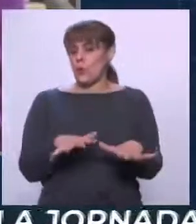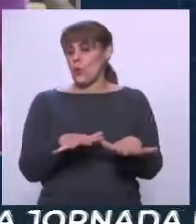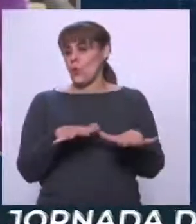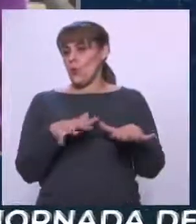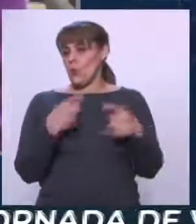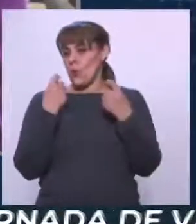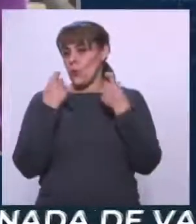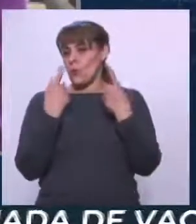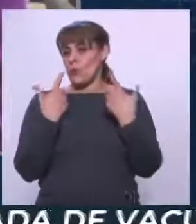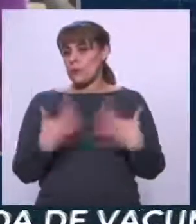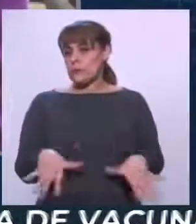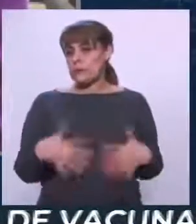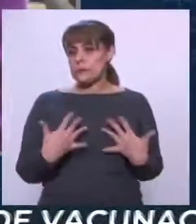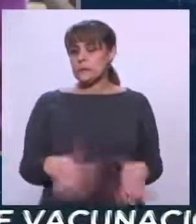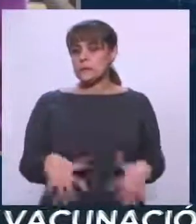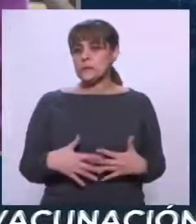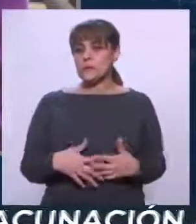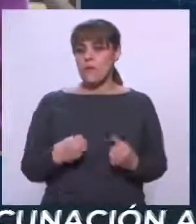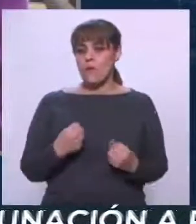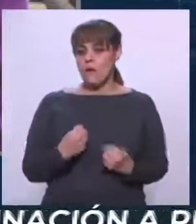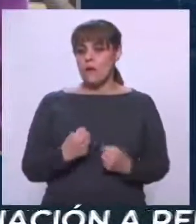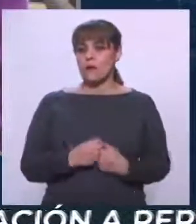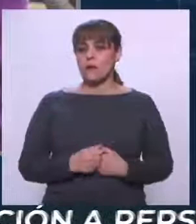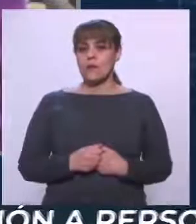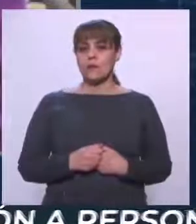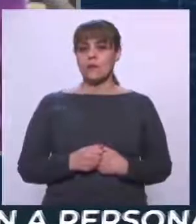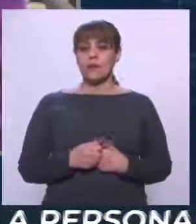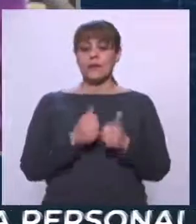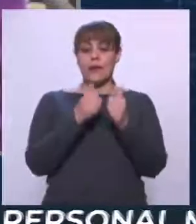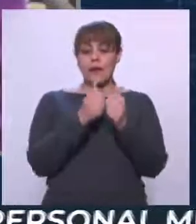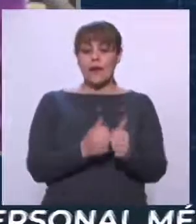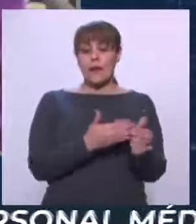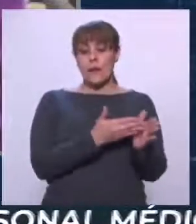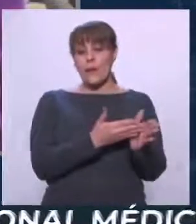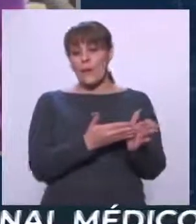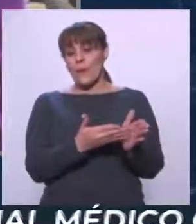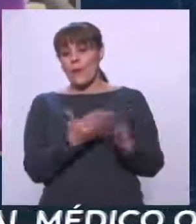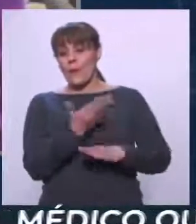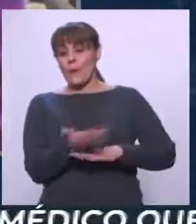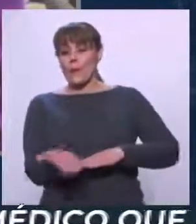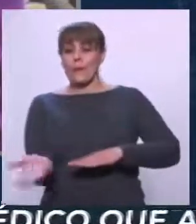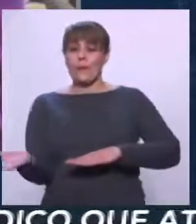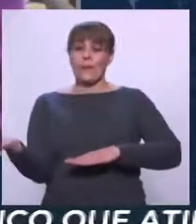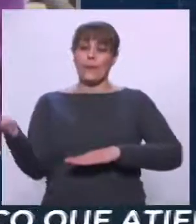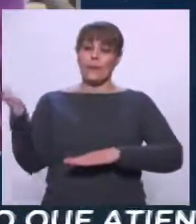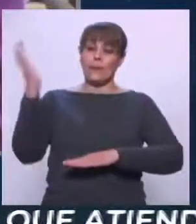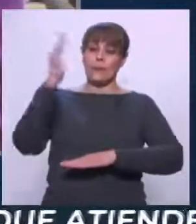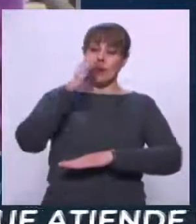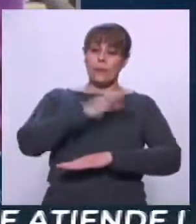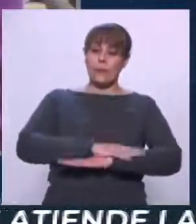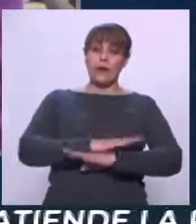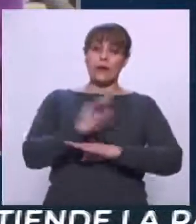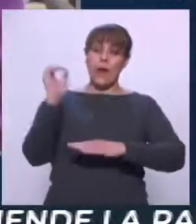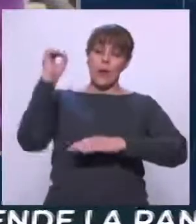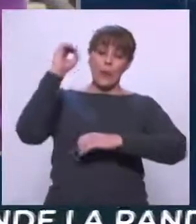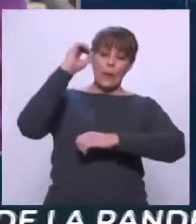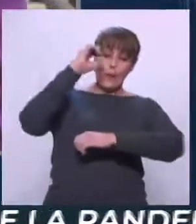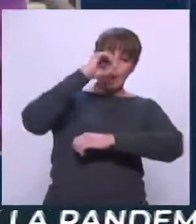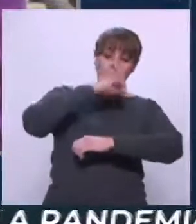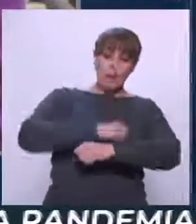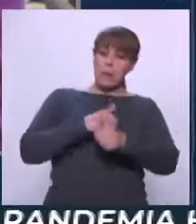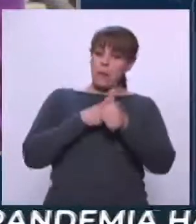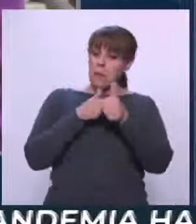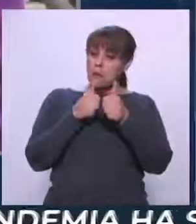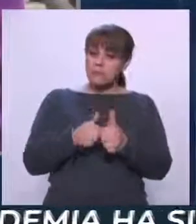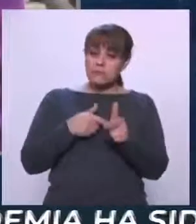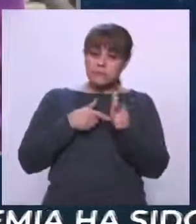impresionante, se quedaban durante el día, todo el día, hasta que se hundía el sol, en